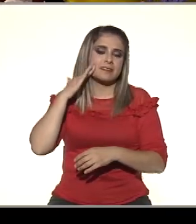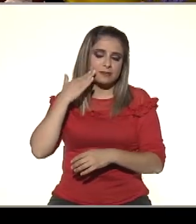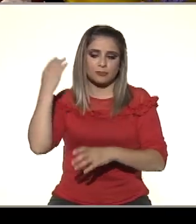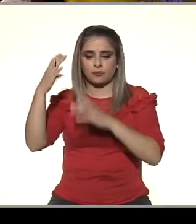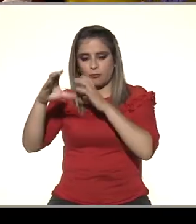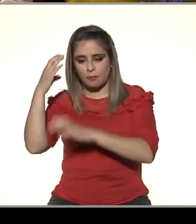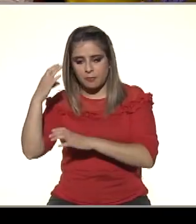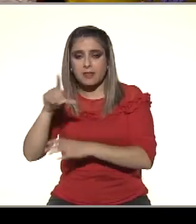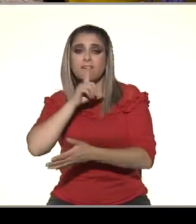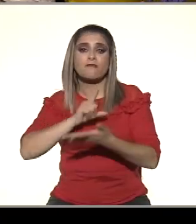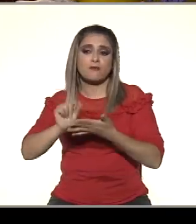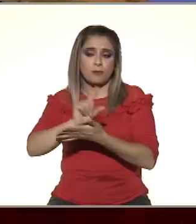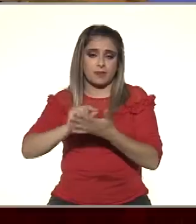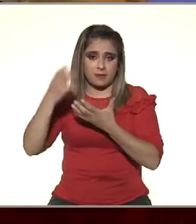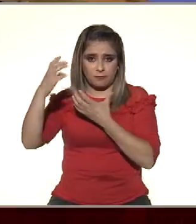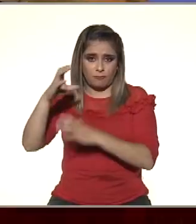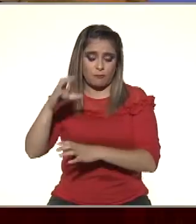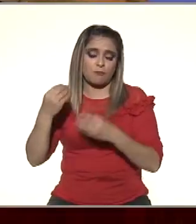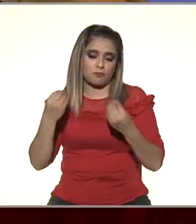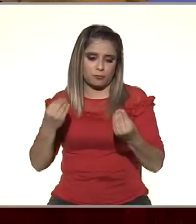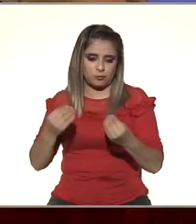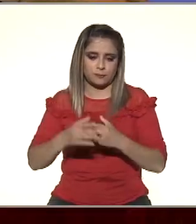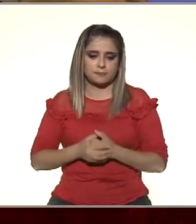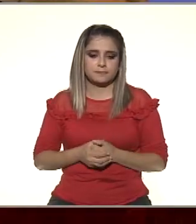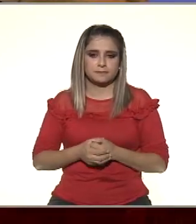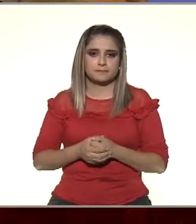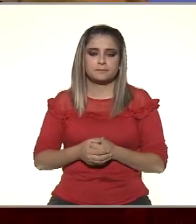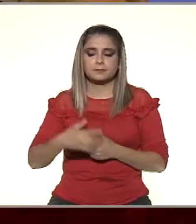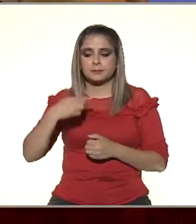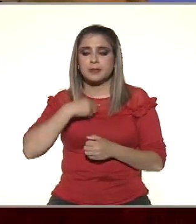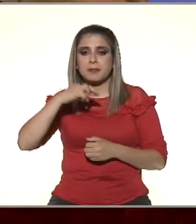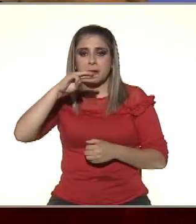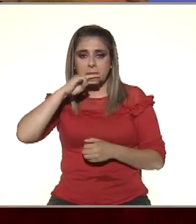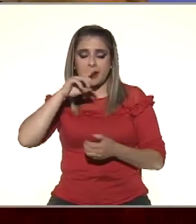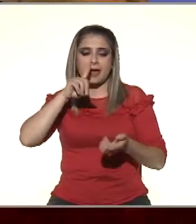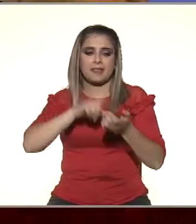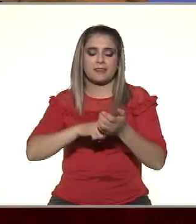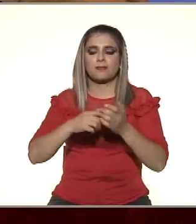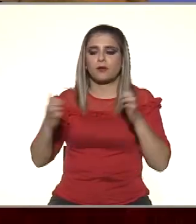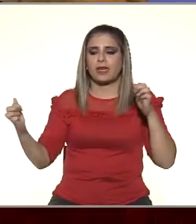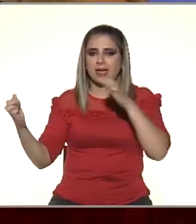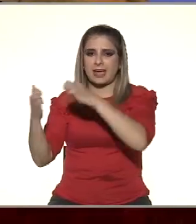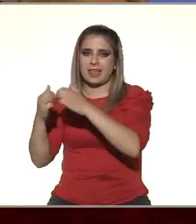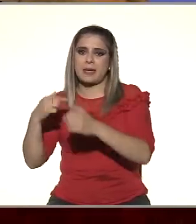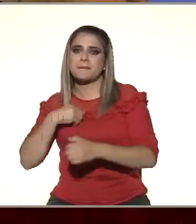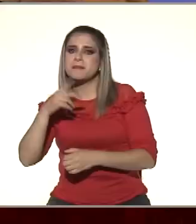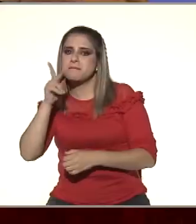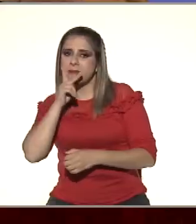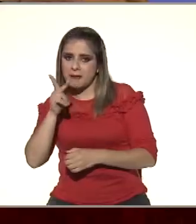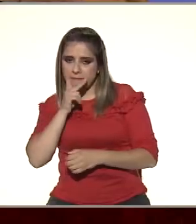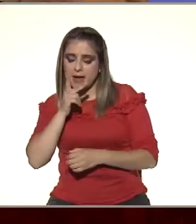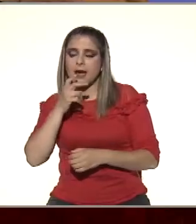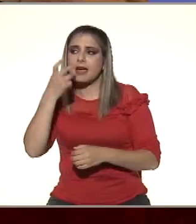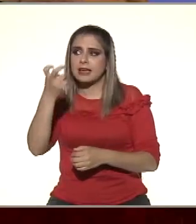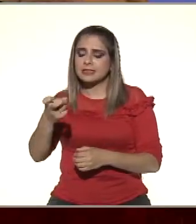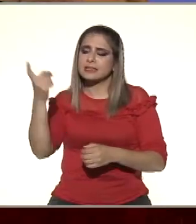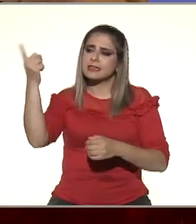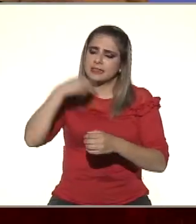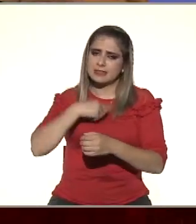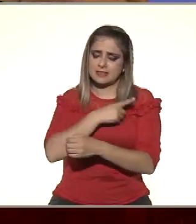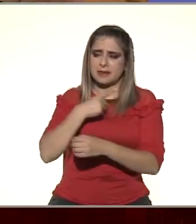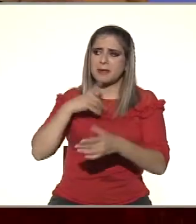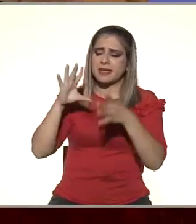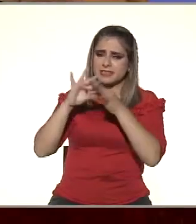Twitter Facebook. están participando mucho. Nos dicen en una llamada, mi madre le fue infiel a mi padre. Creo que es importante que los papás expliquen lo que está